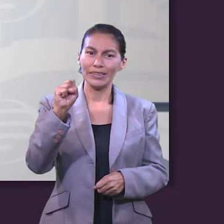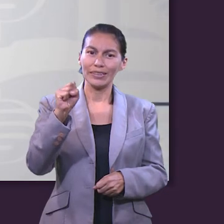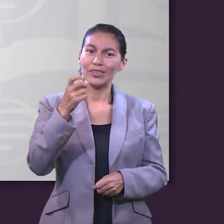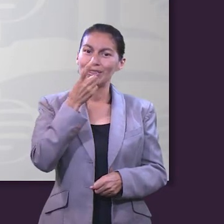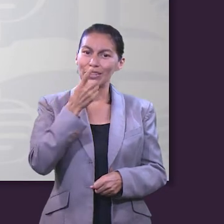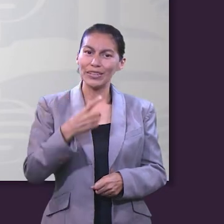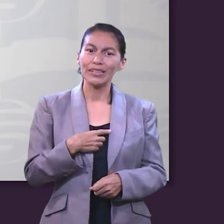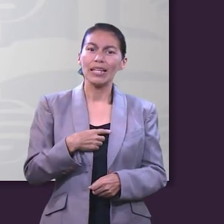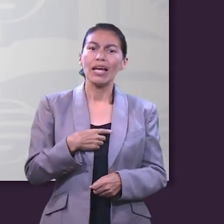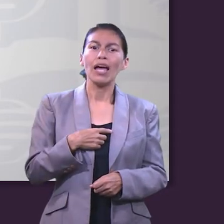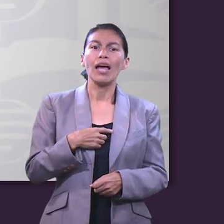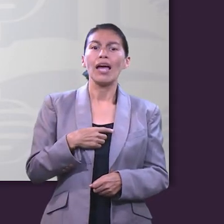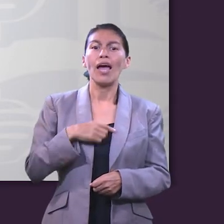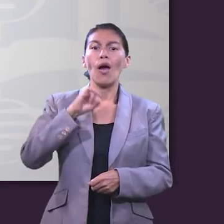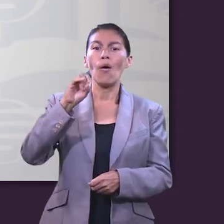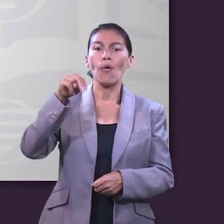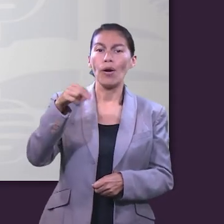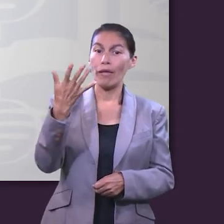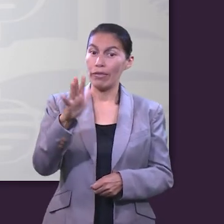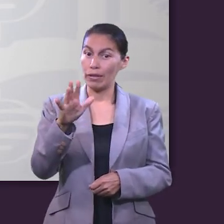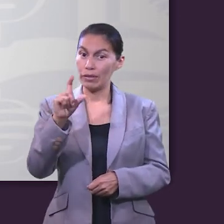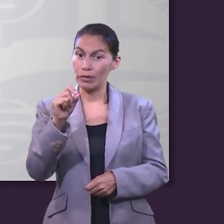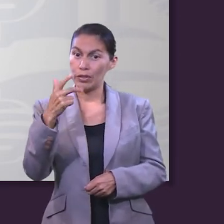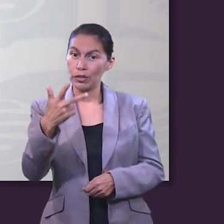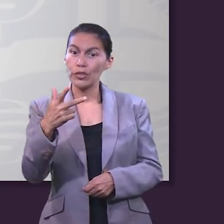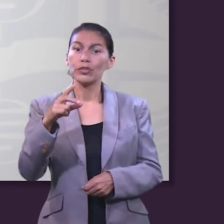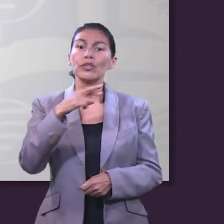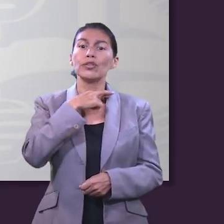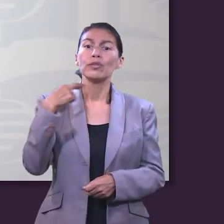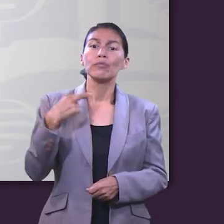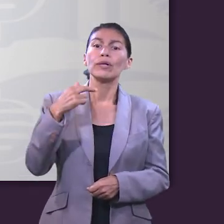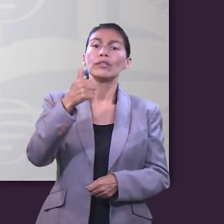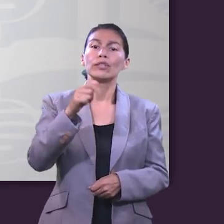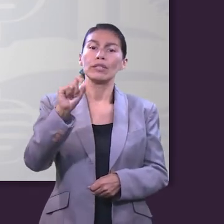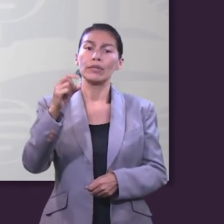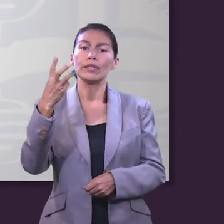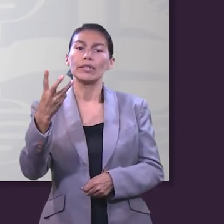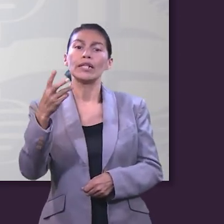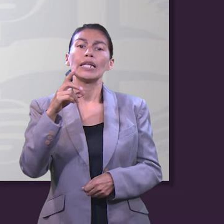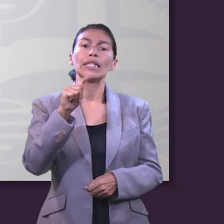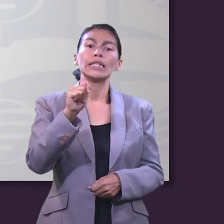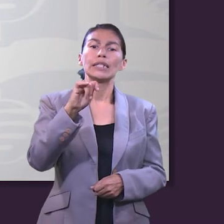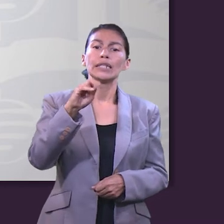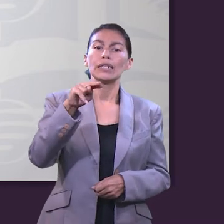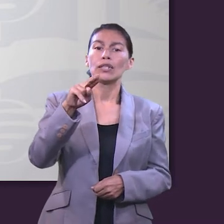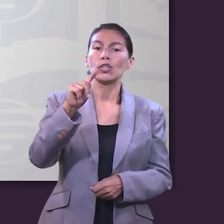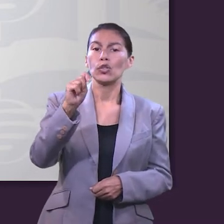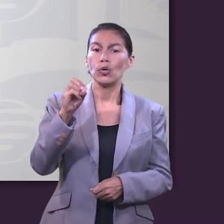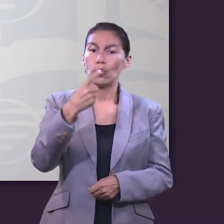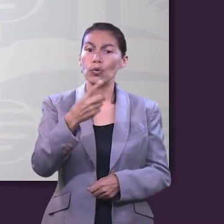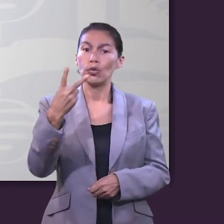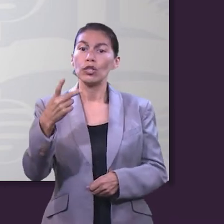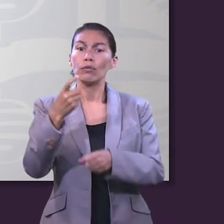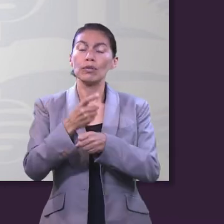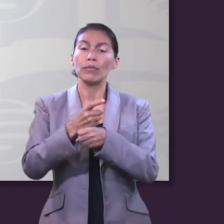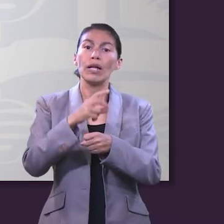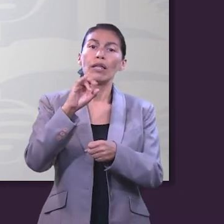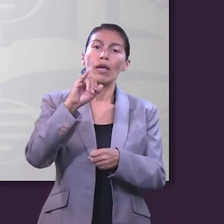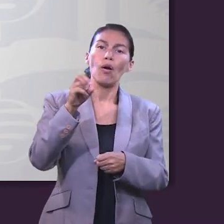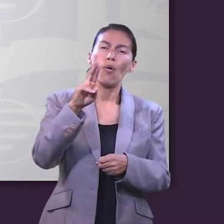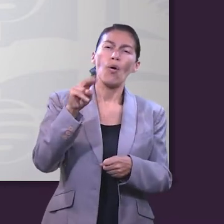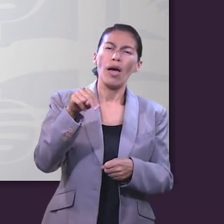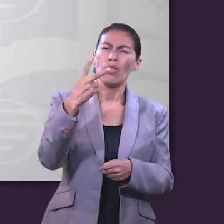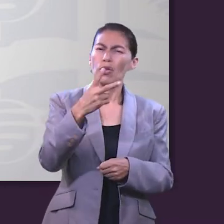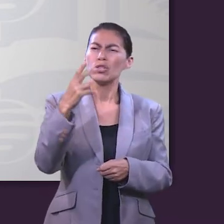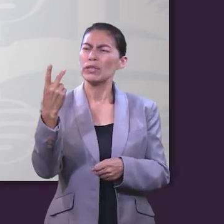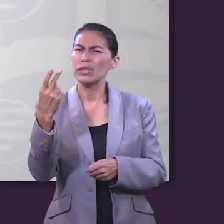va a responder qué promesa encontramos en Juan 10, 28, Romano 6, 23, Tito 1 y 2 y Primera